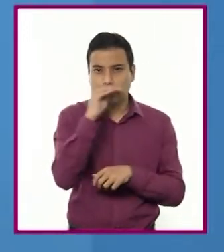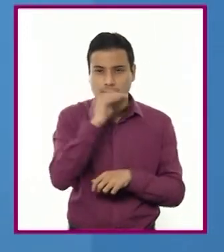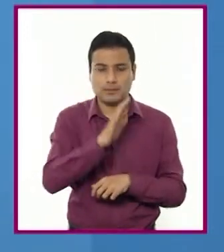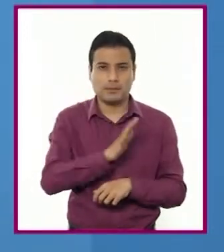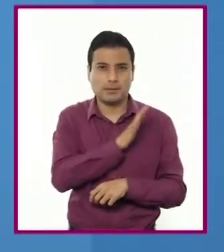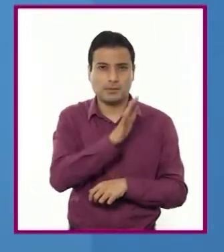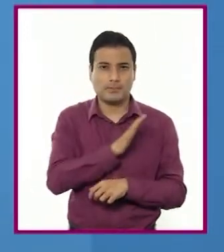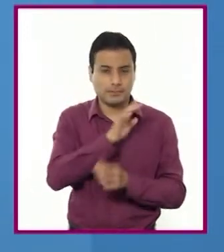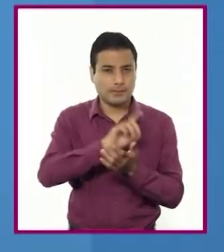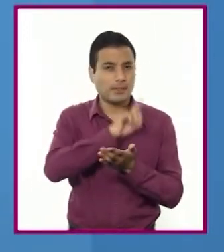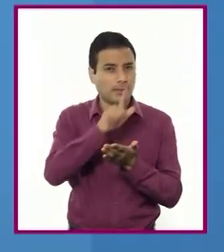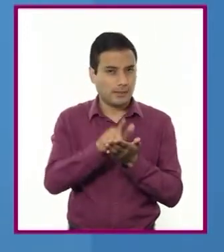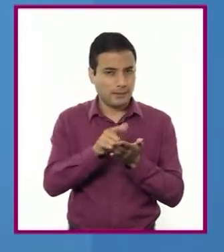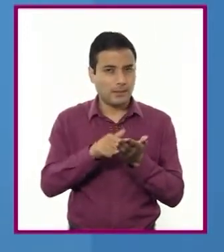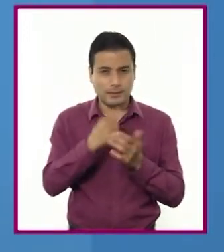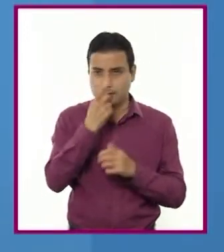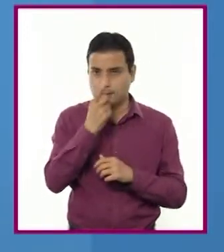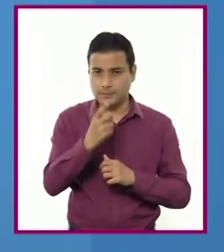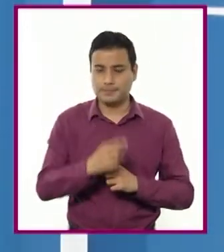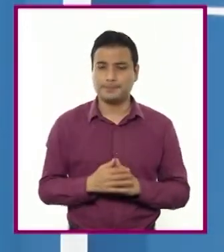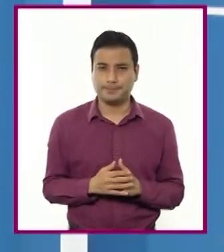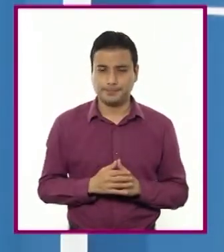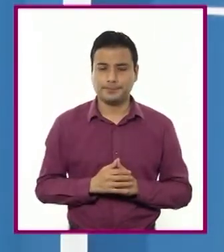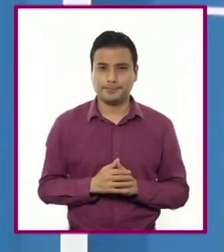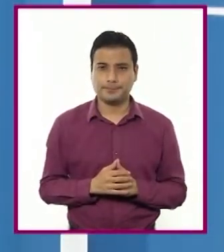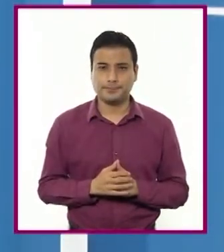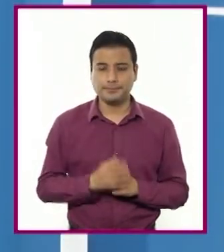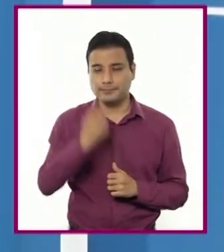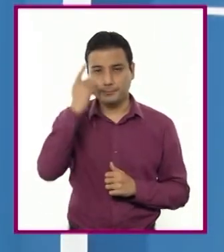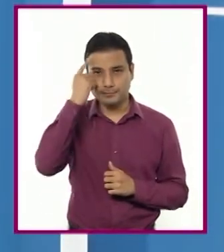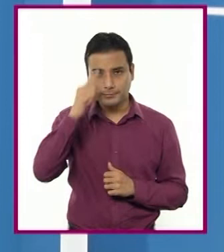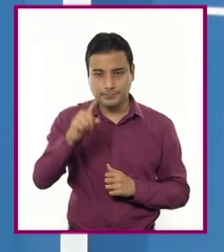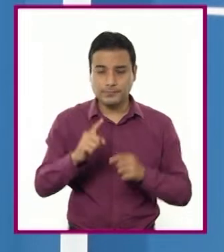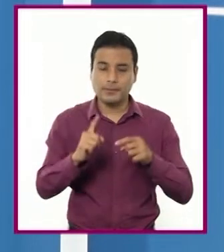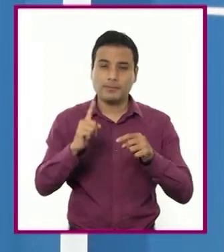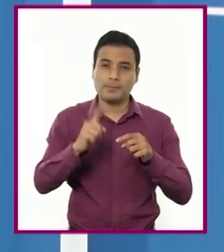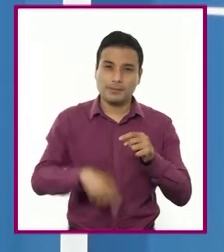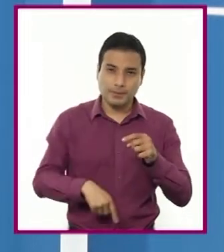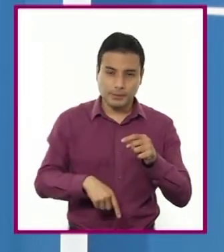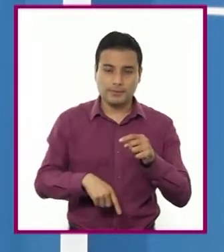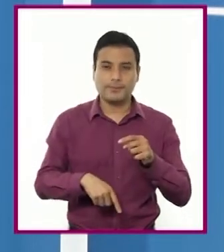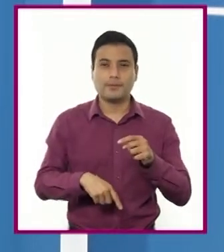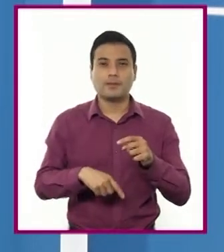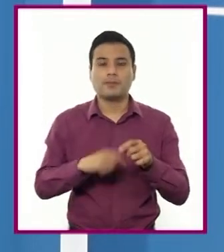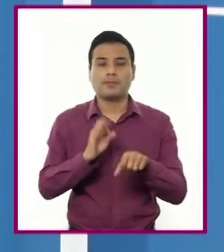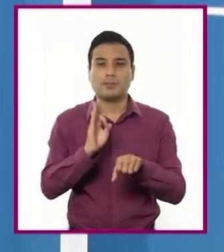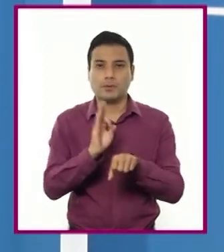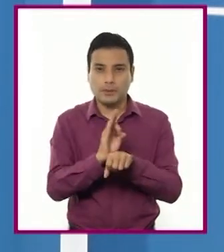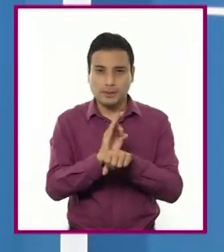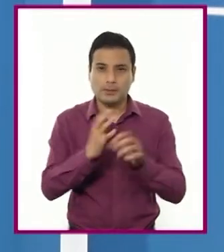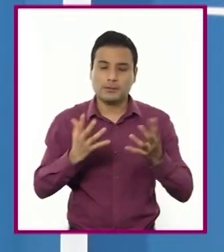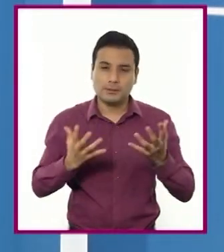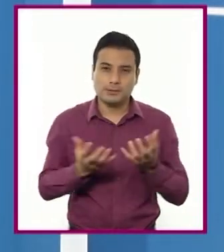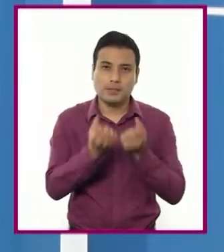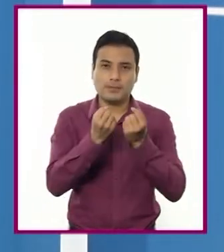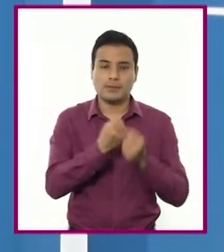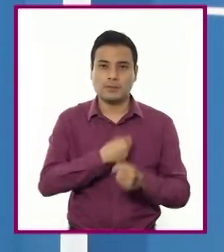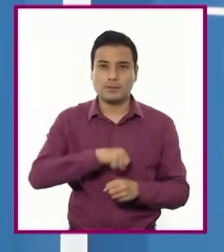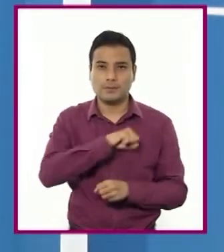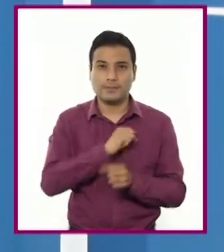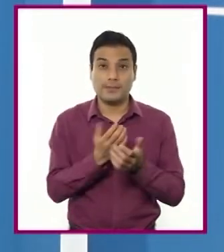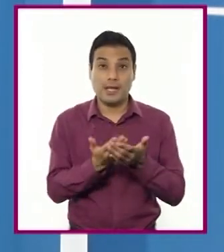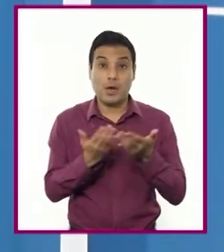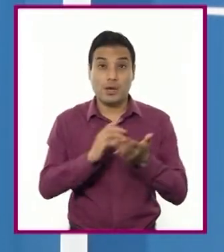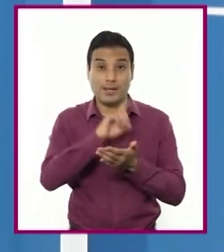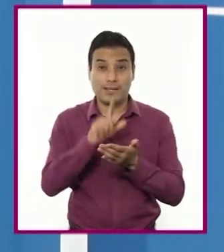con la legislación aplicable, con el fin de prevenir, proteger y restaurar su salud. Actualmente, la Ley General